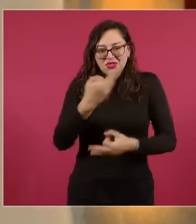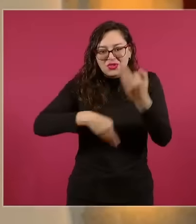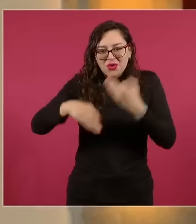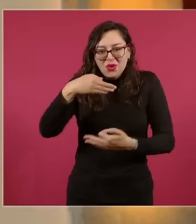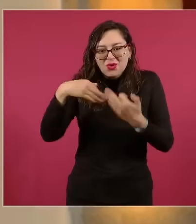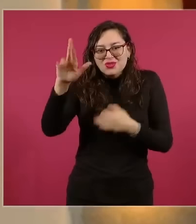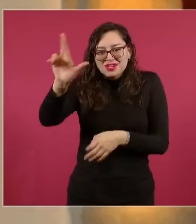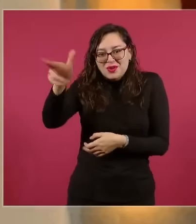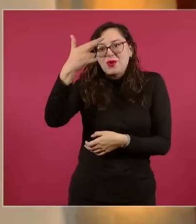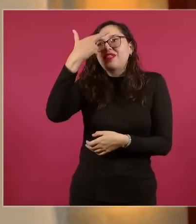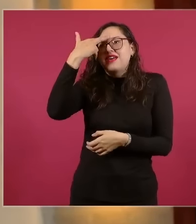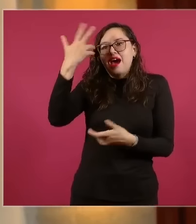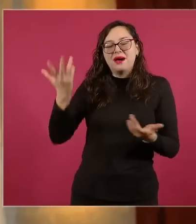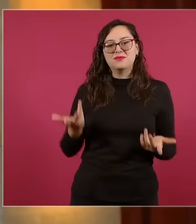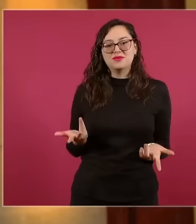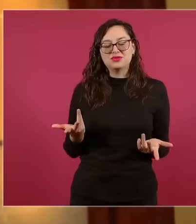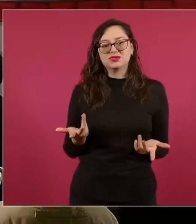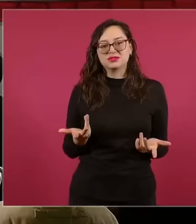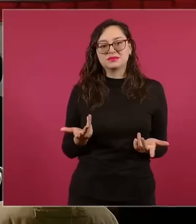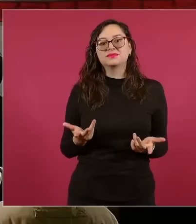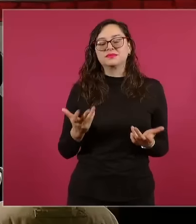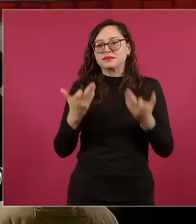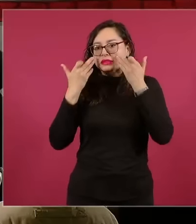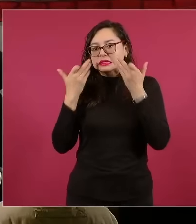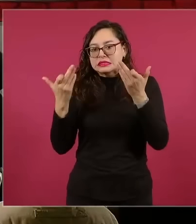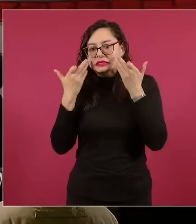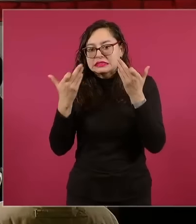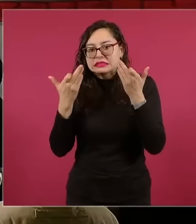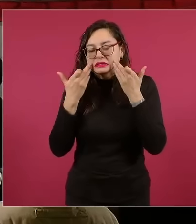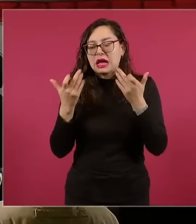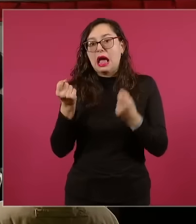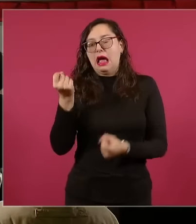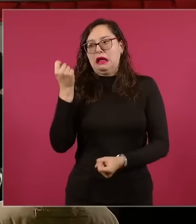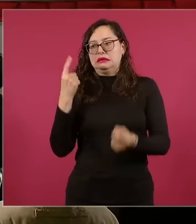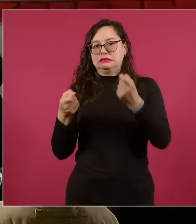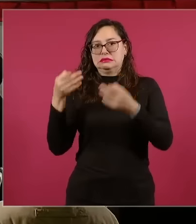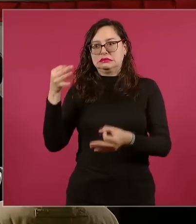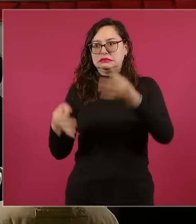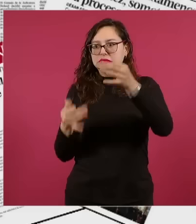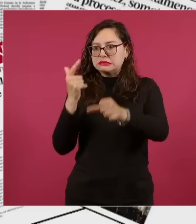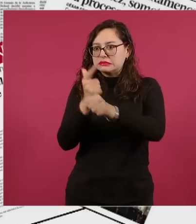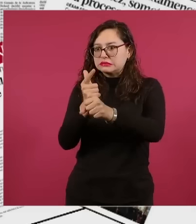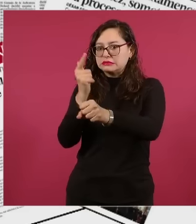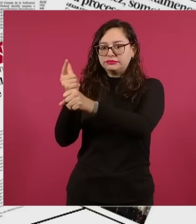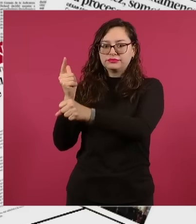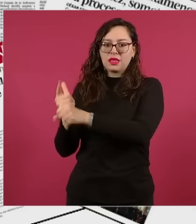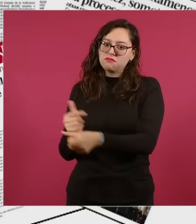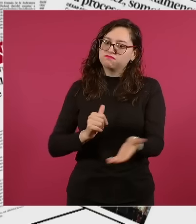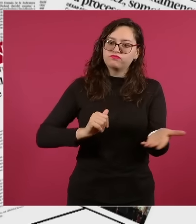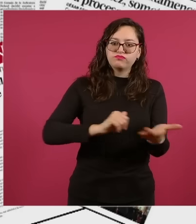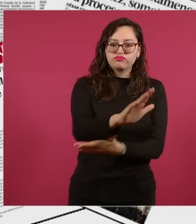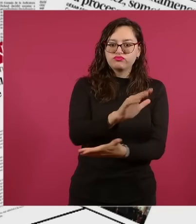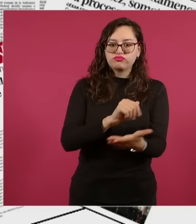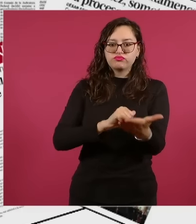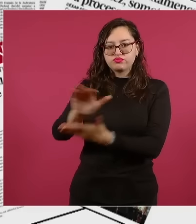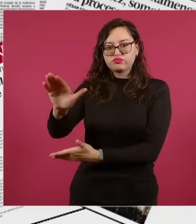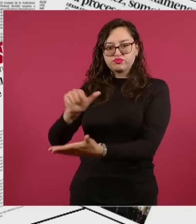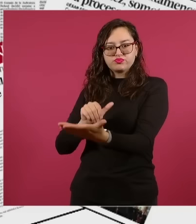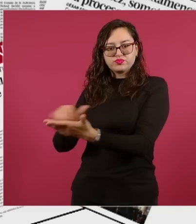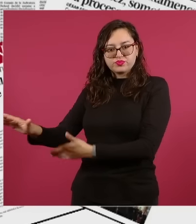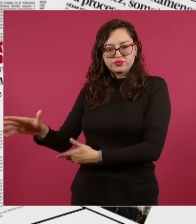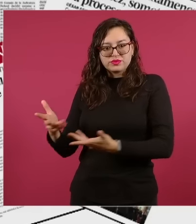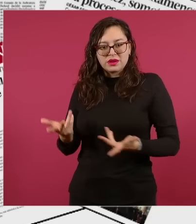podemos este constatar comoo incluso fueron destituidos eh los que estuvieron eh a cargo de